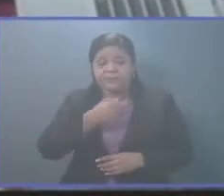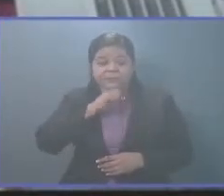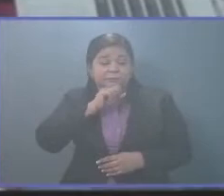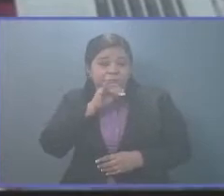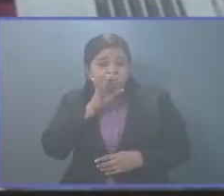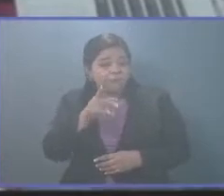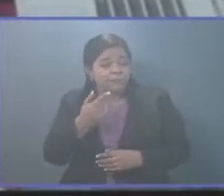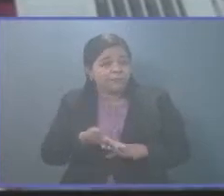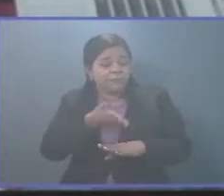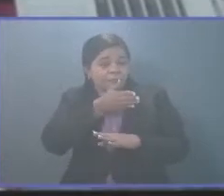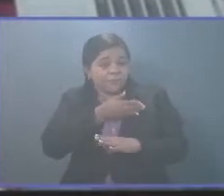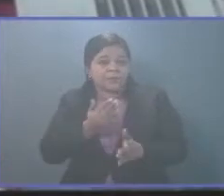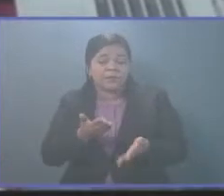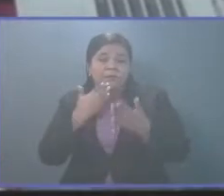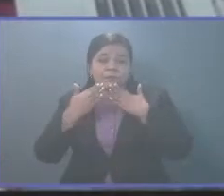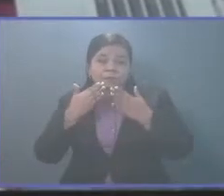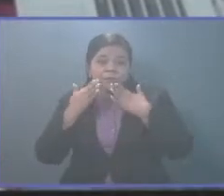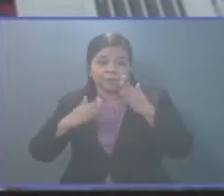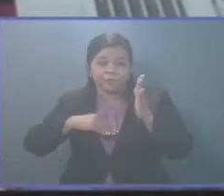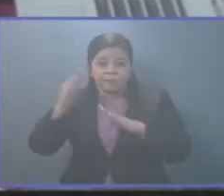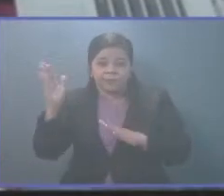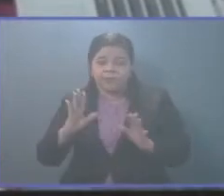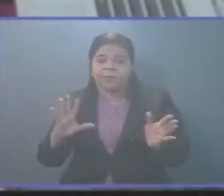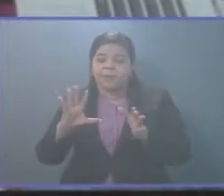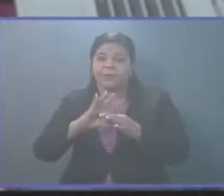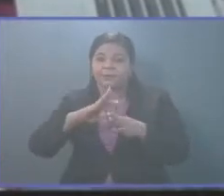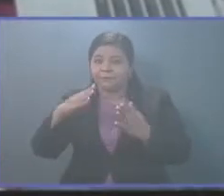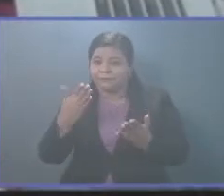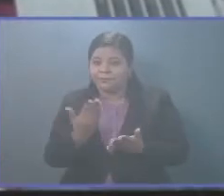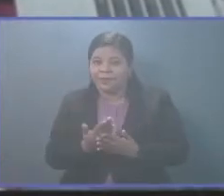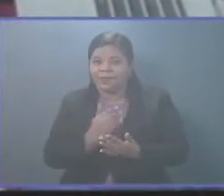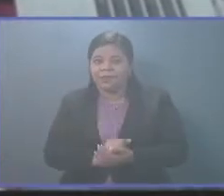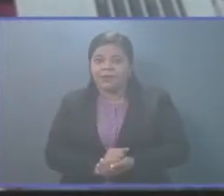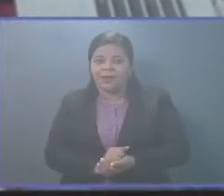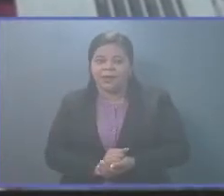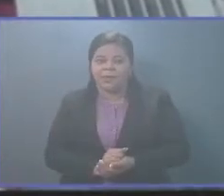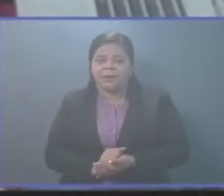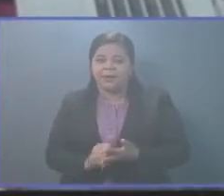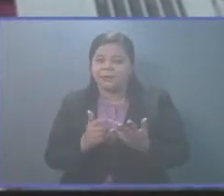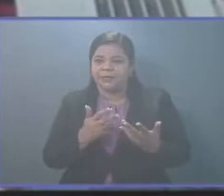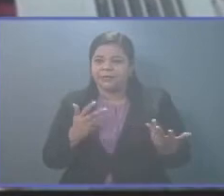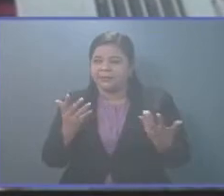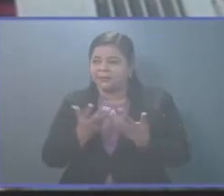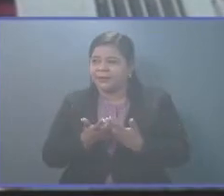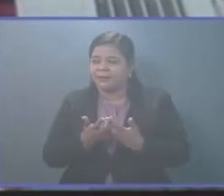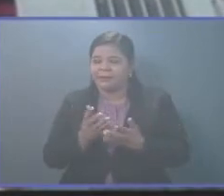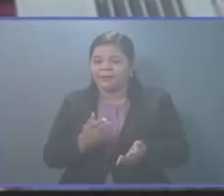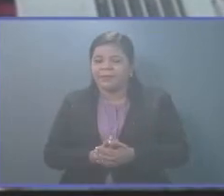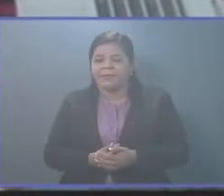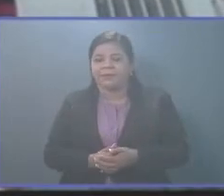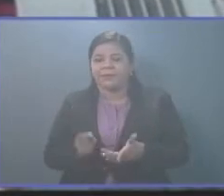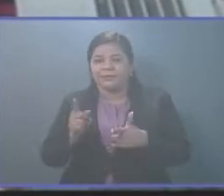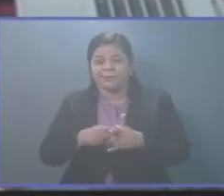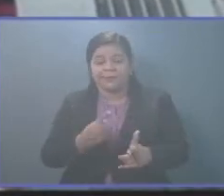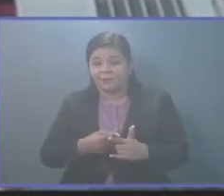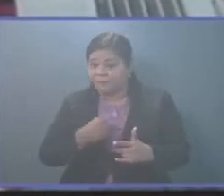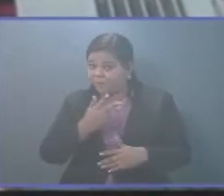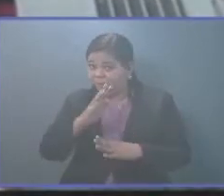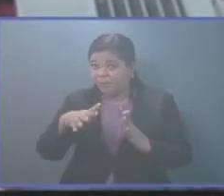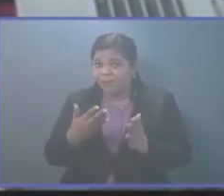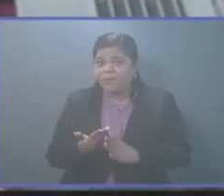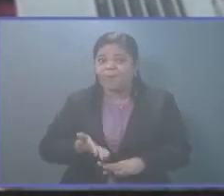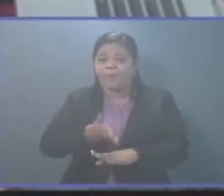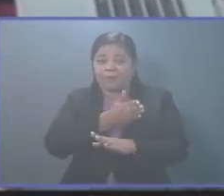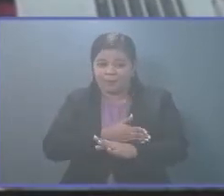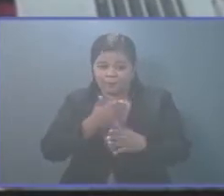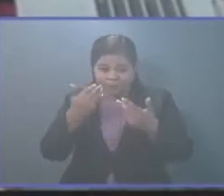se aclaran y se extienden la información. Como comité vamos a ir informando oportunamente, tal como hemos señalado